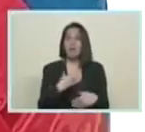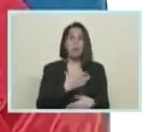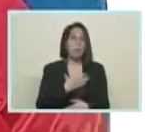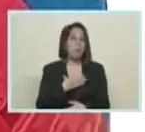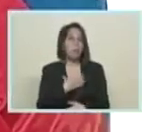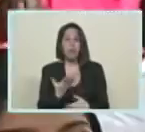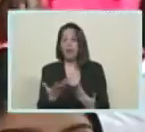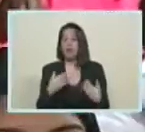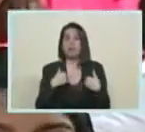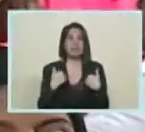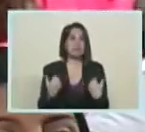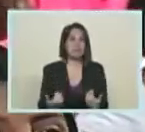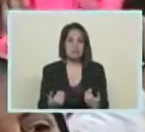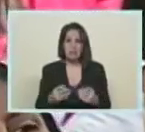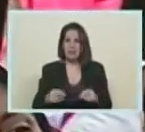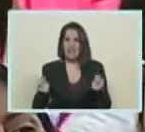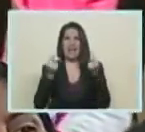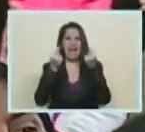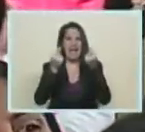¿Entregarse, rendirse?